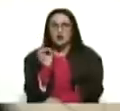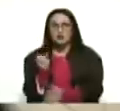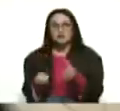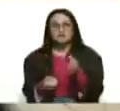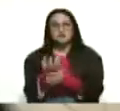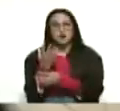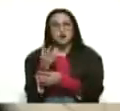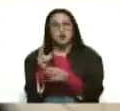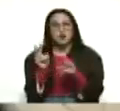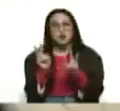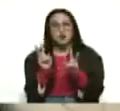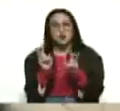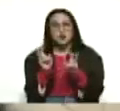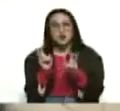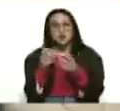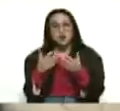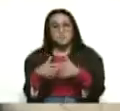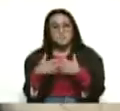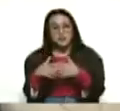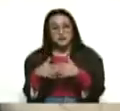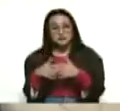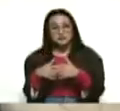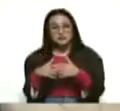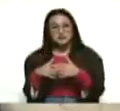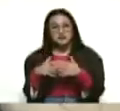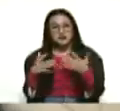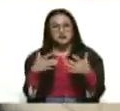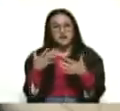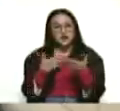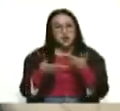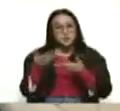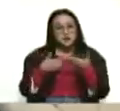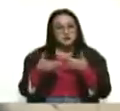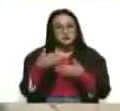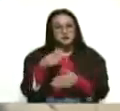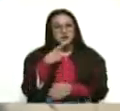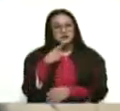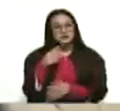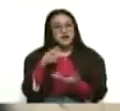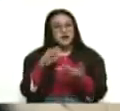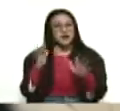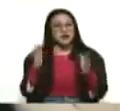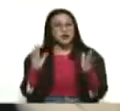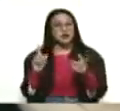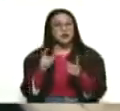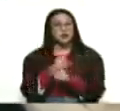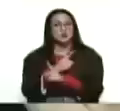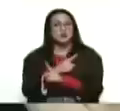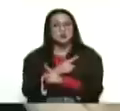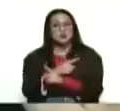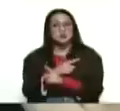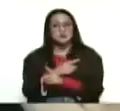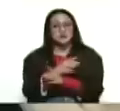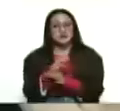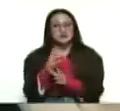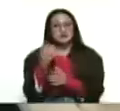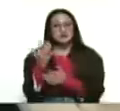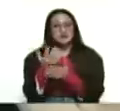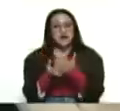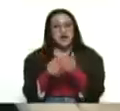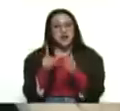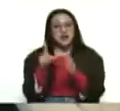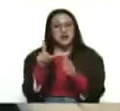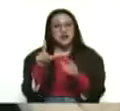crear sus nuevas empresas, sus nuevas actividades de comercio, decían, es un enredo grandísimo sacar la licencia